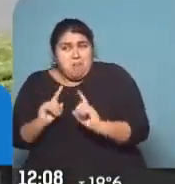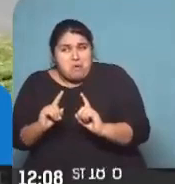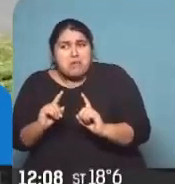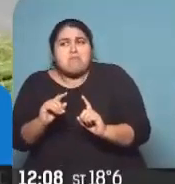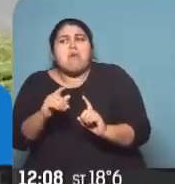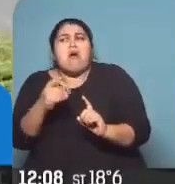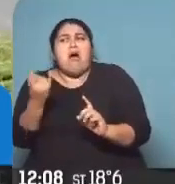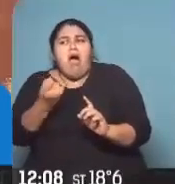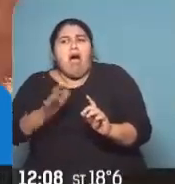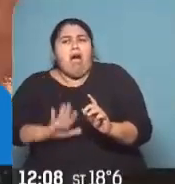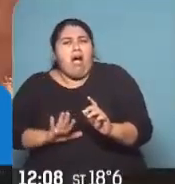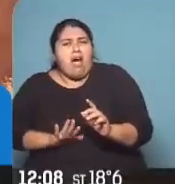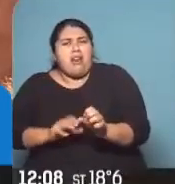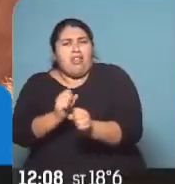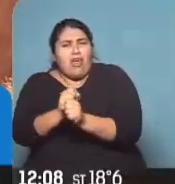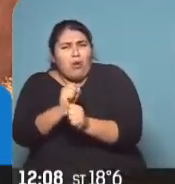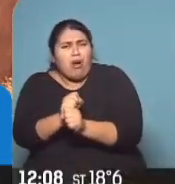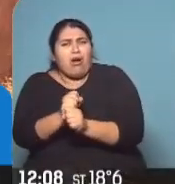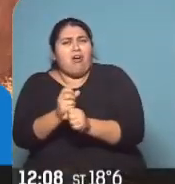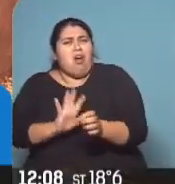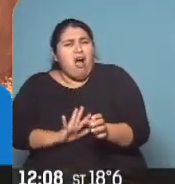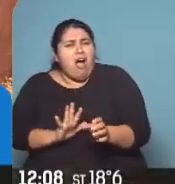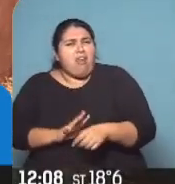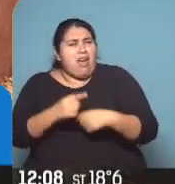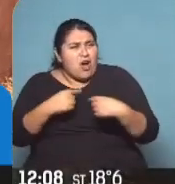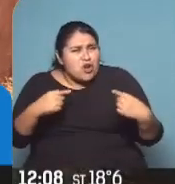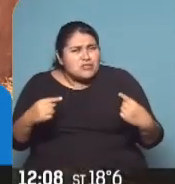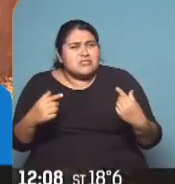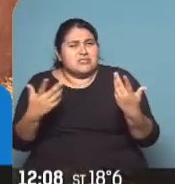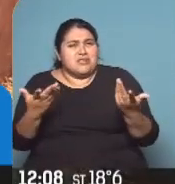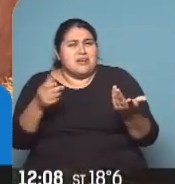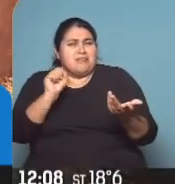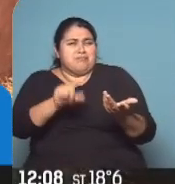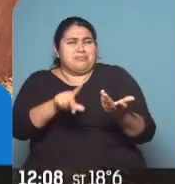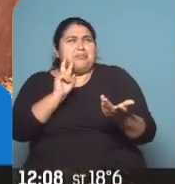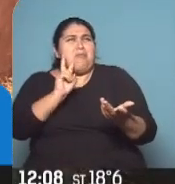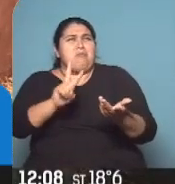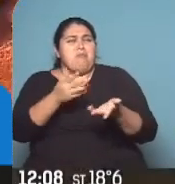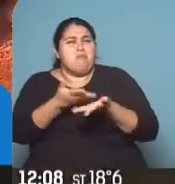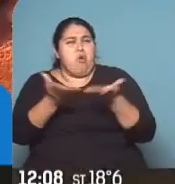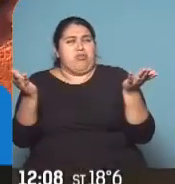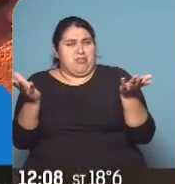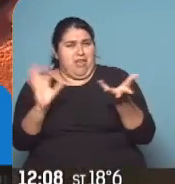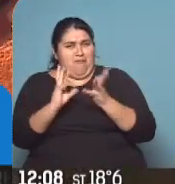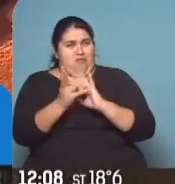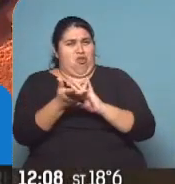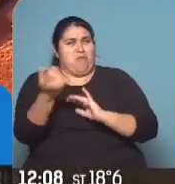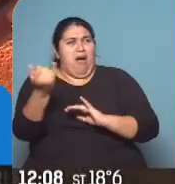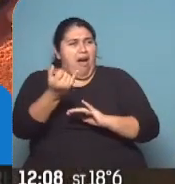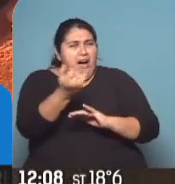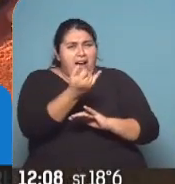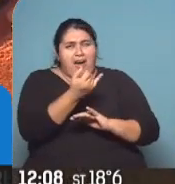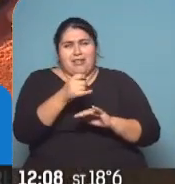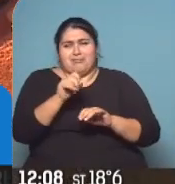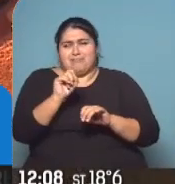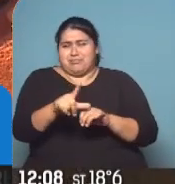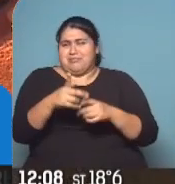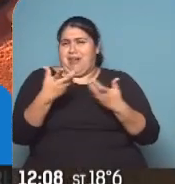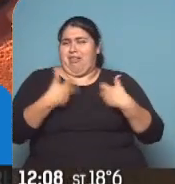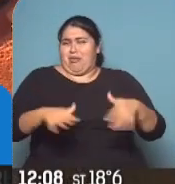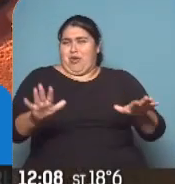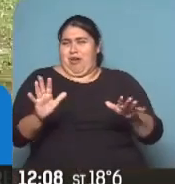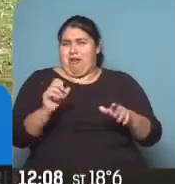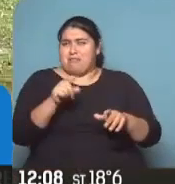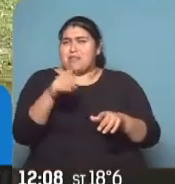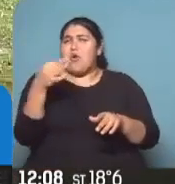trabajo y que mejor trabajo para todos que lucir lo que tenemos como decía gustavo lucir nuestra naturaleza que es